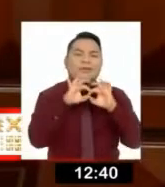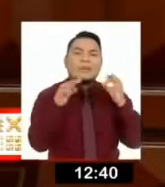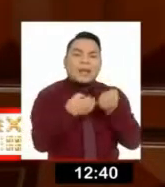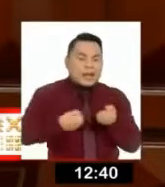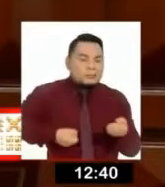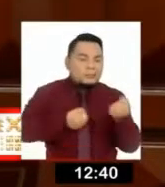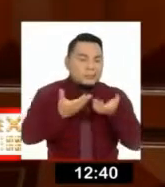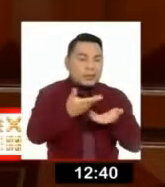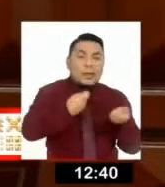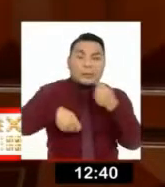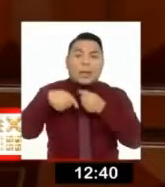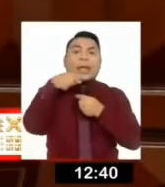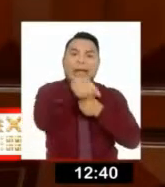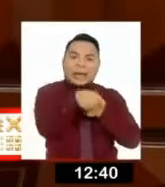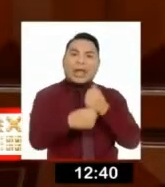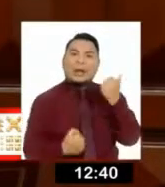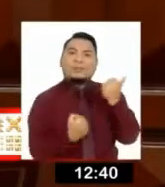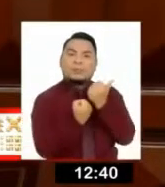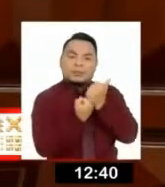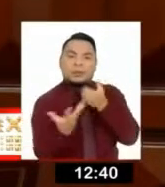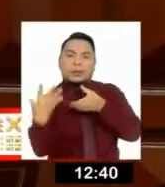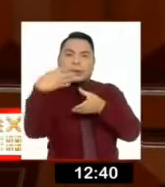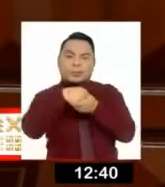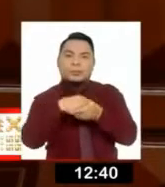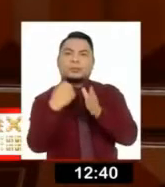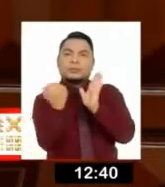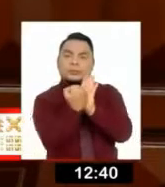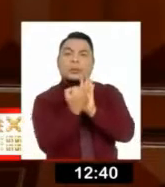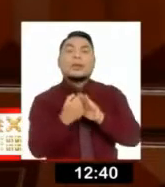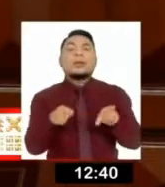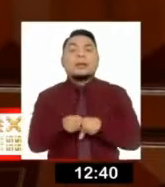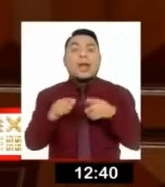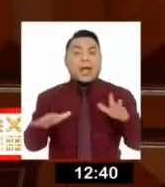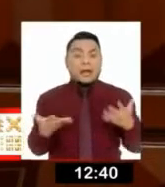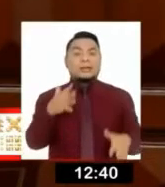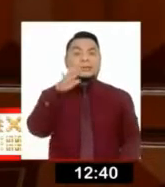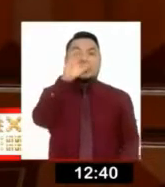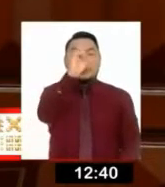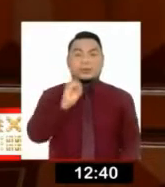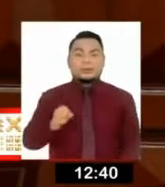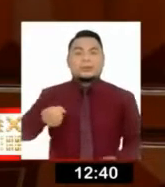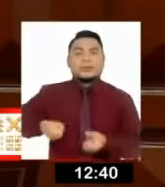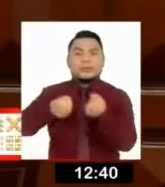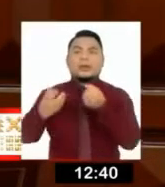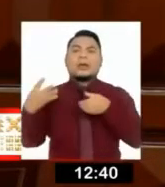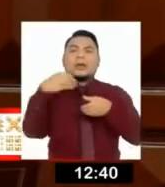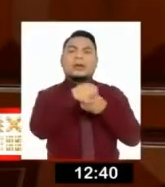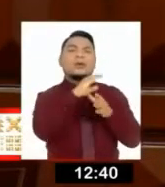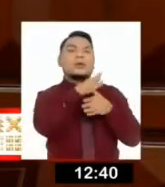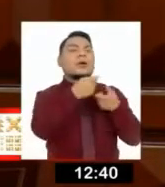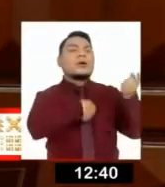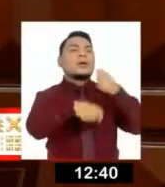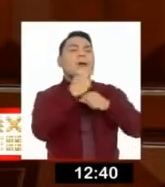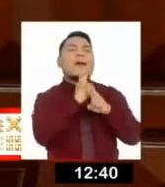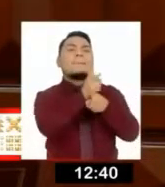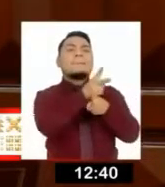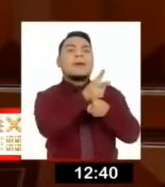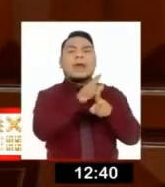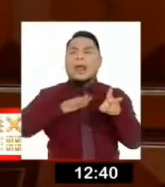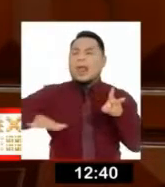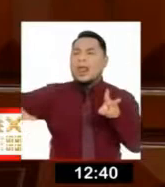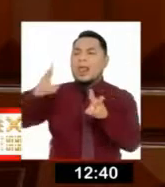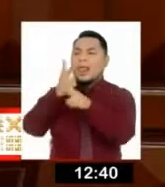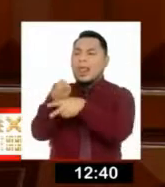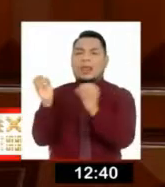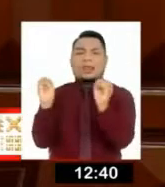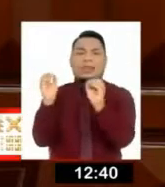familiar. Hoy menos del 2.5% del total de agricultores califica para acceder a los créditos de esa